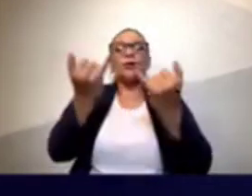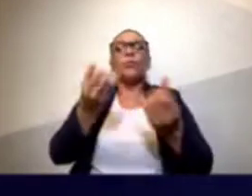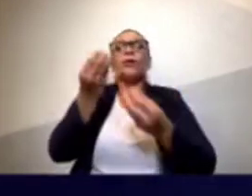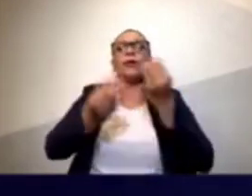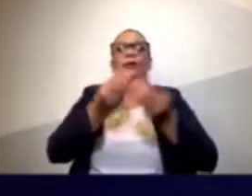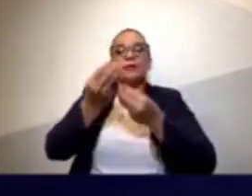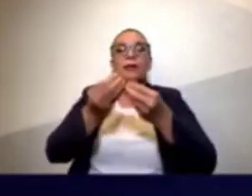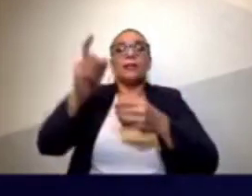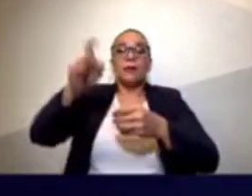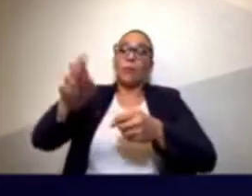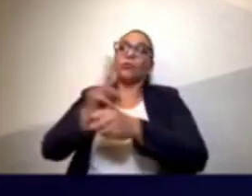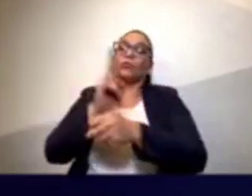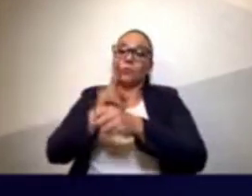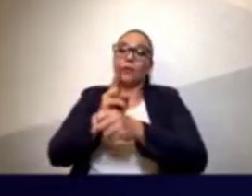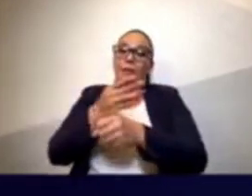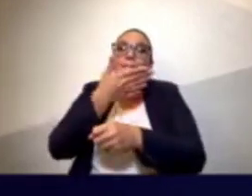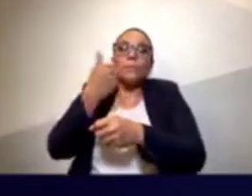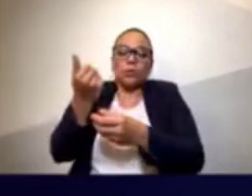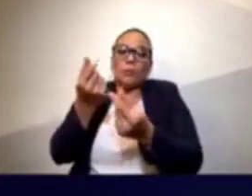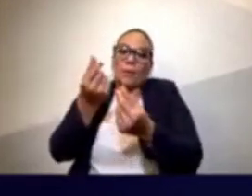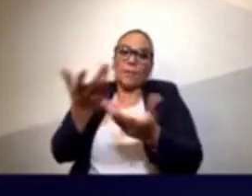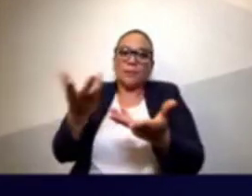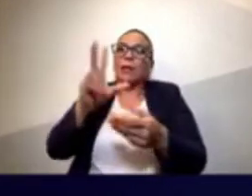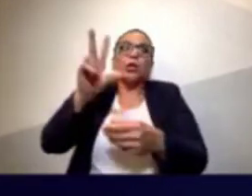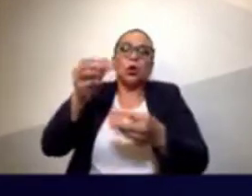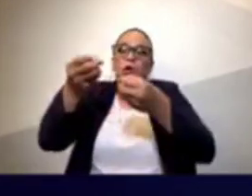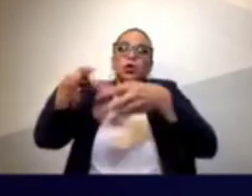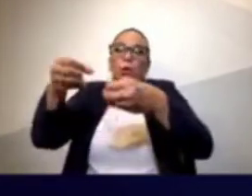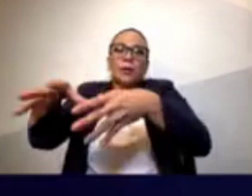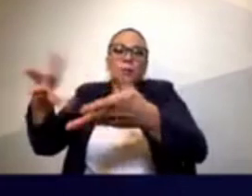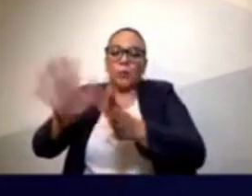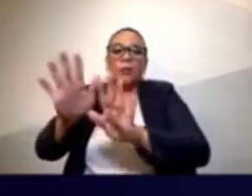hacer un uso más eficiente de los recursos.